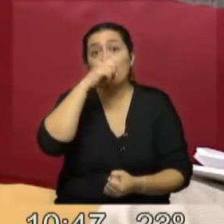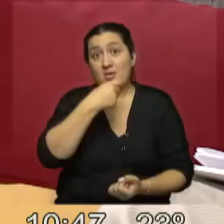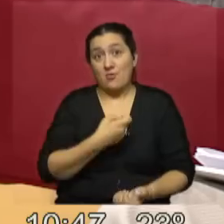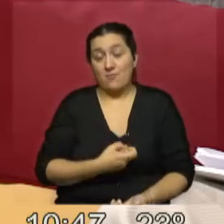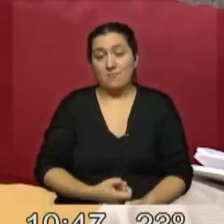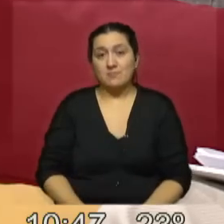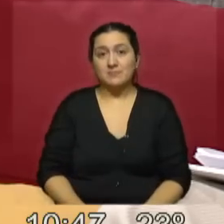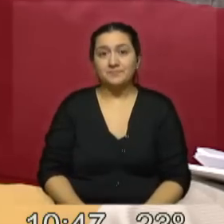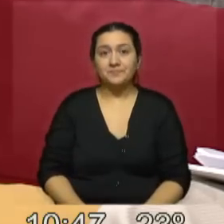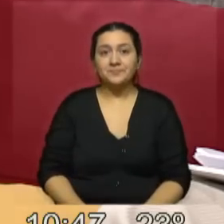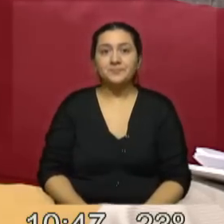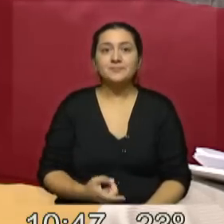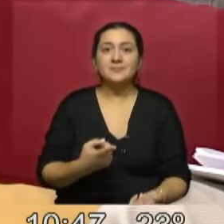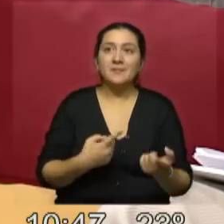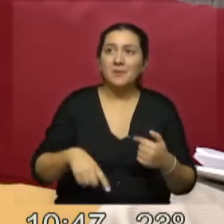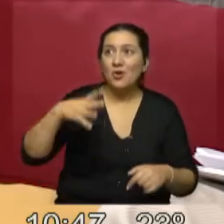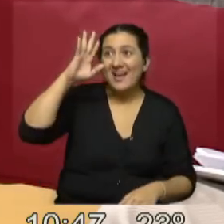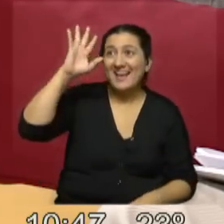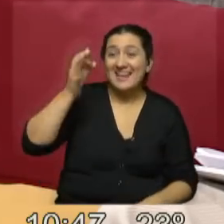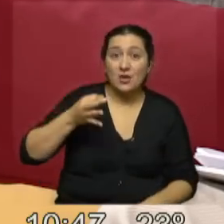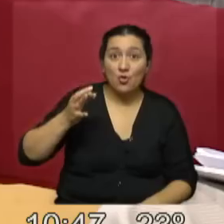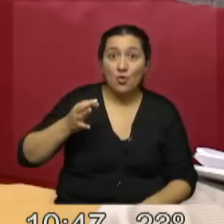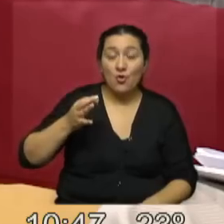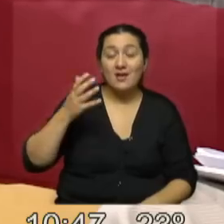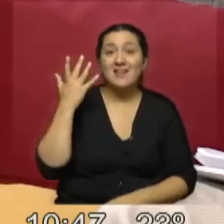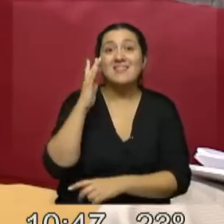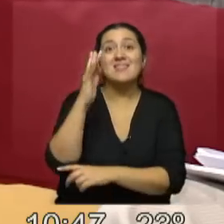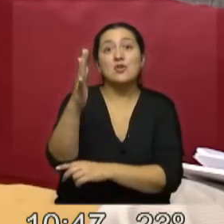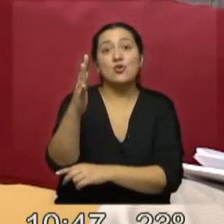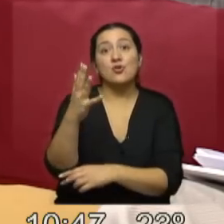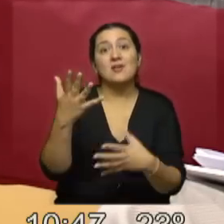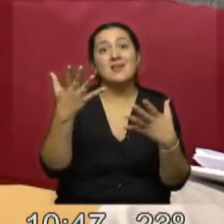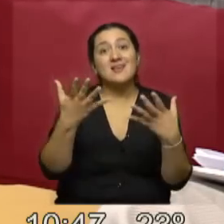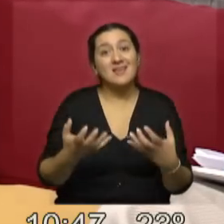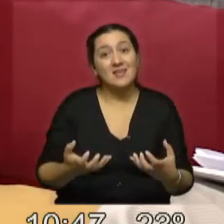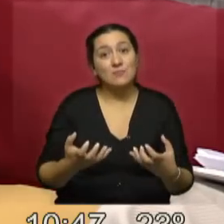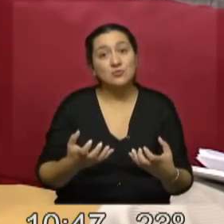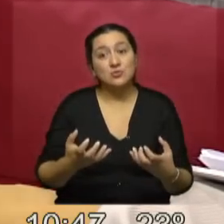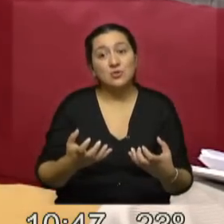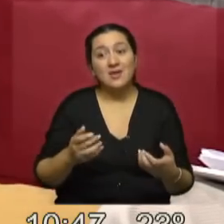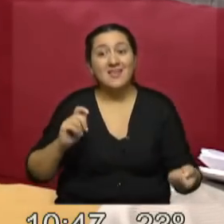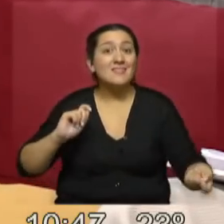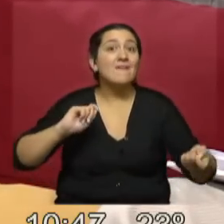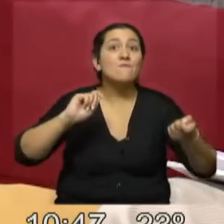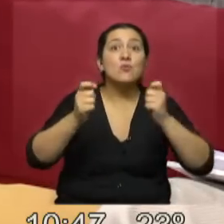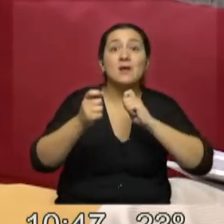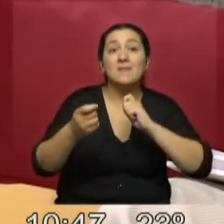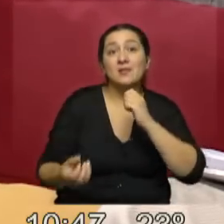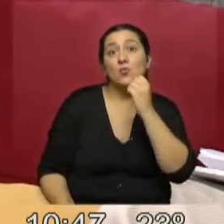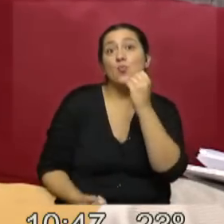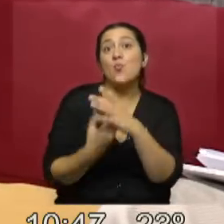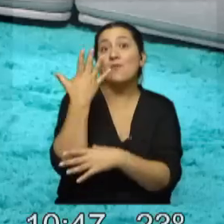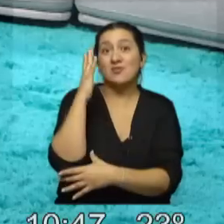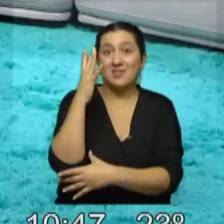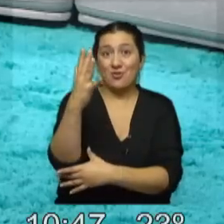pero creo que el interior que deberíamos querer es uno nuevo que transformemos Perdón